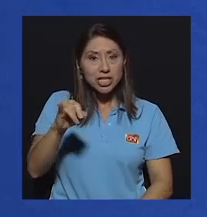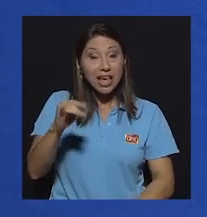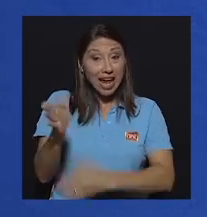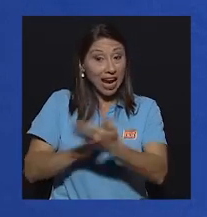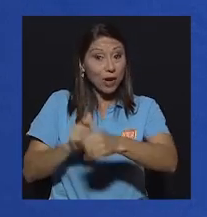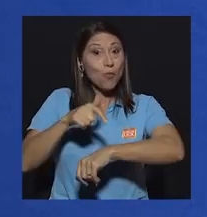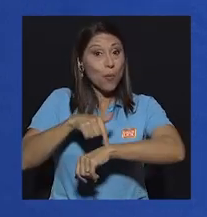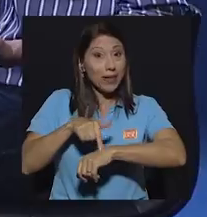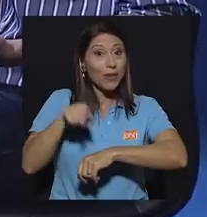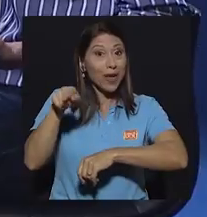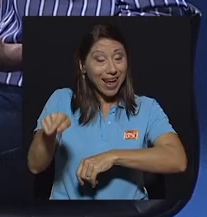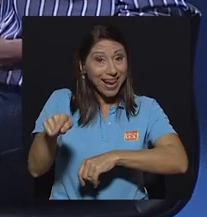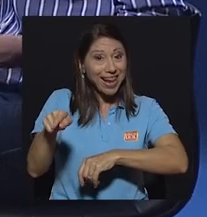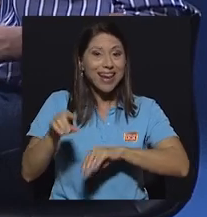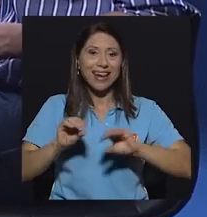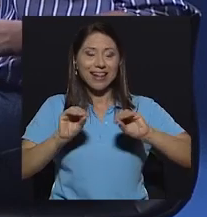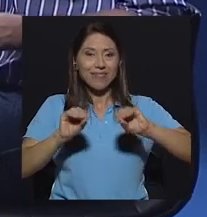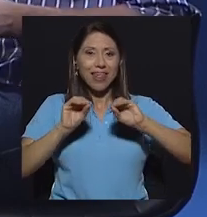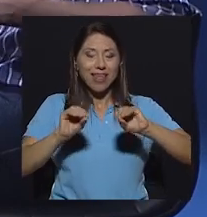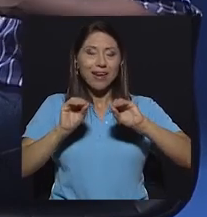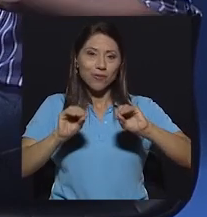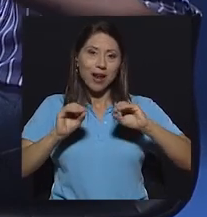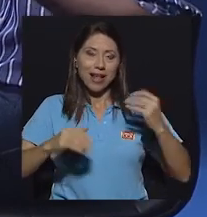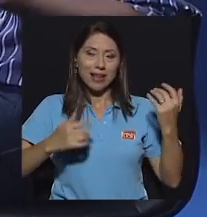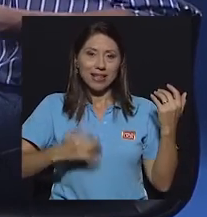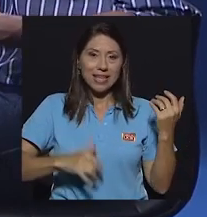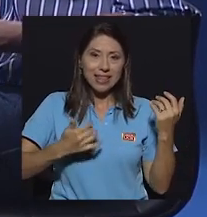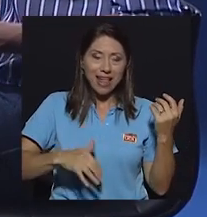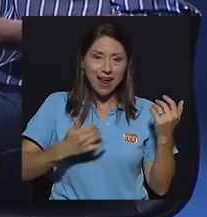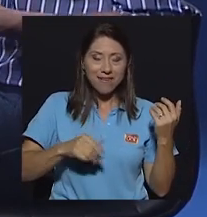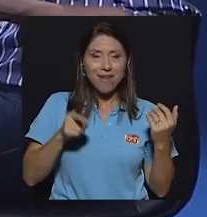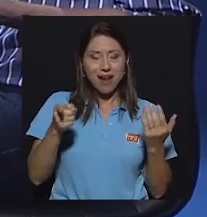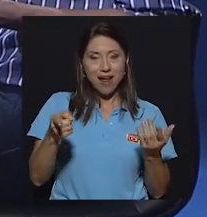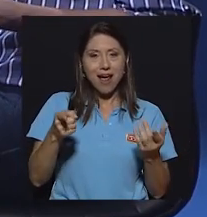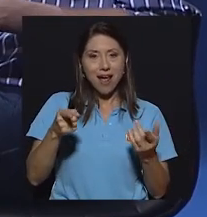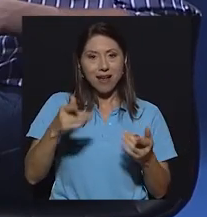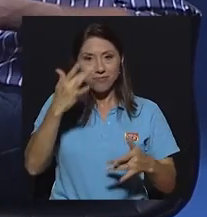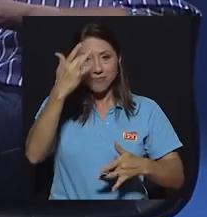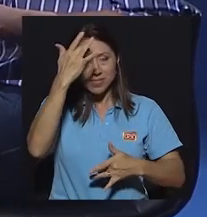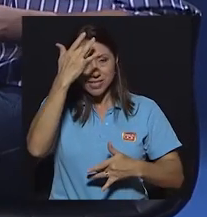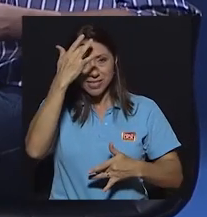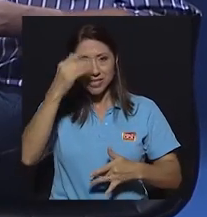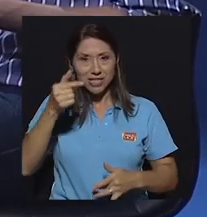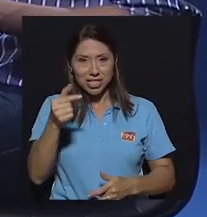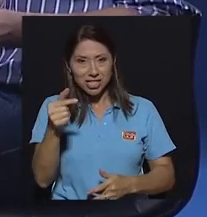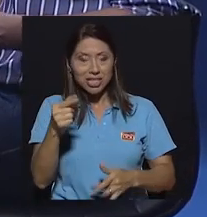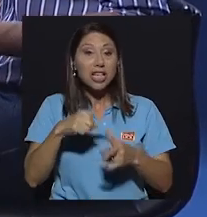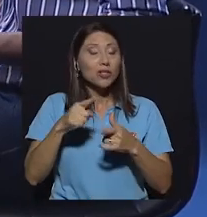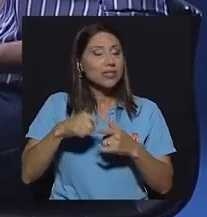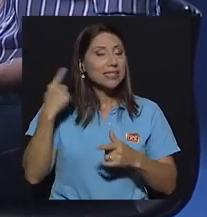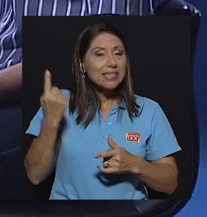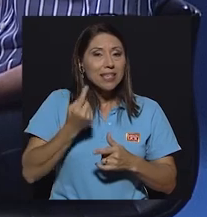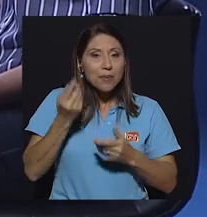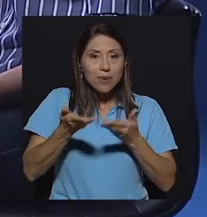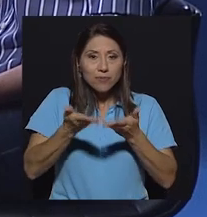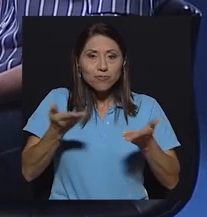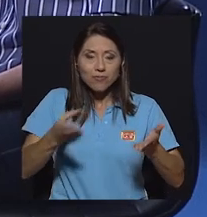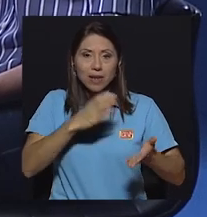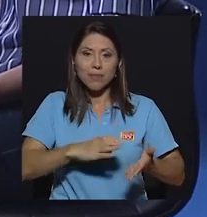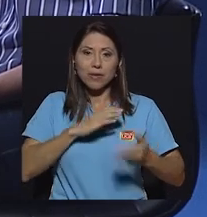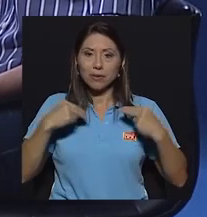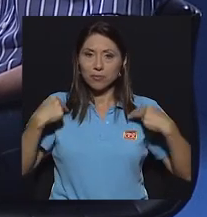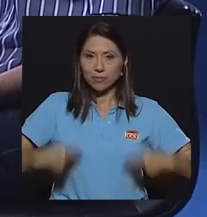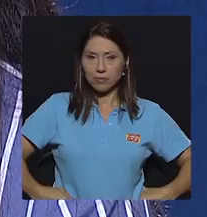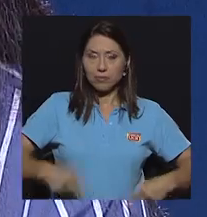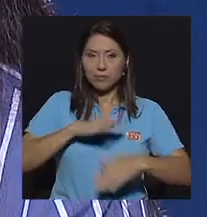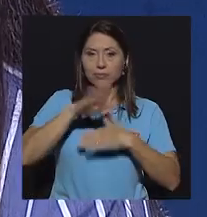clase de guitarra a Gigi. Entonces, como que siempre hubo un elemento muy humano de todas las personas involucradas. Y creo